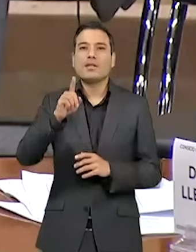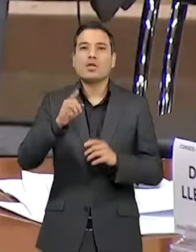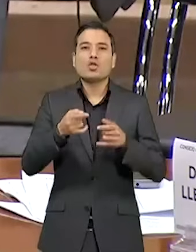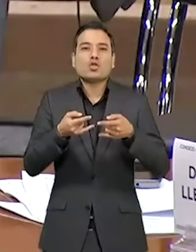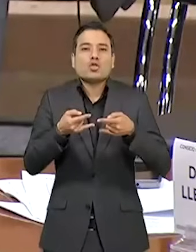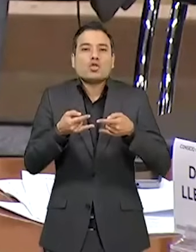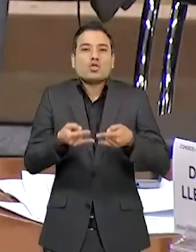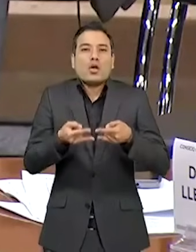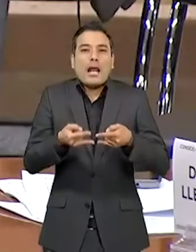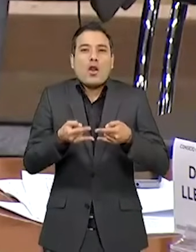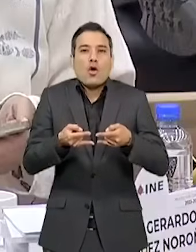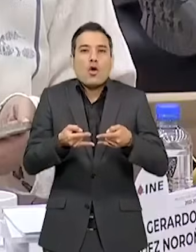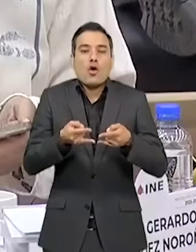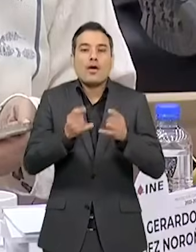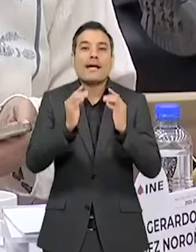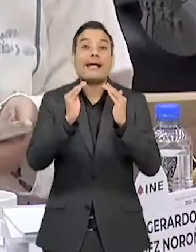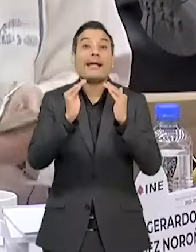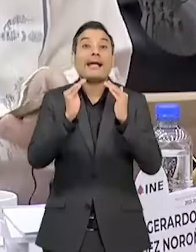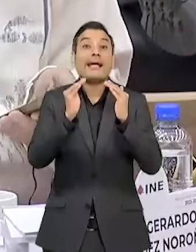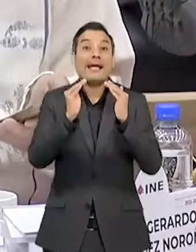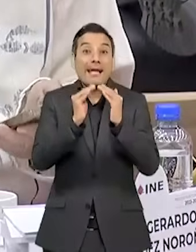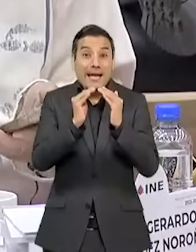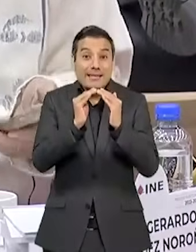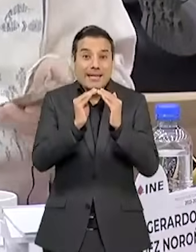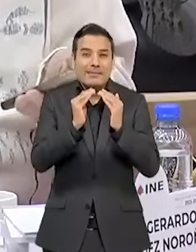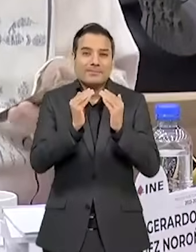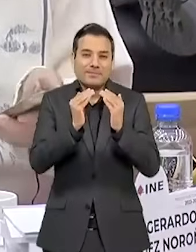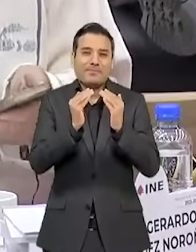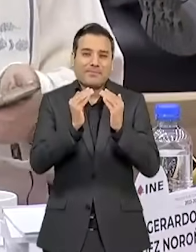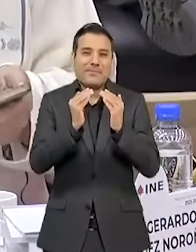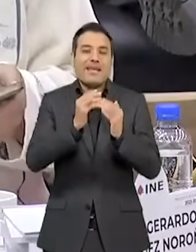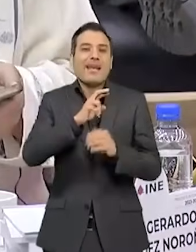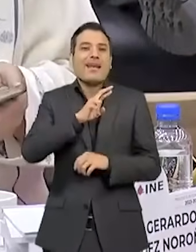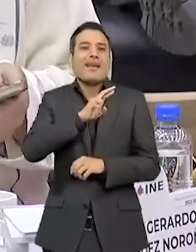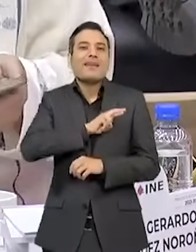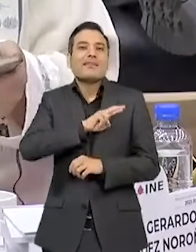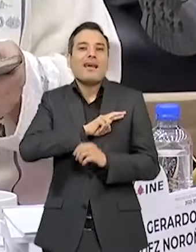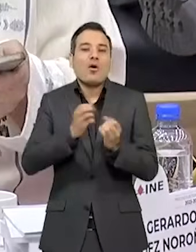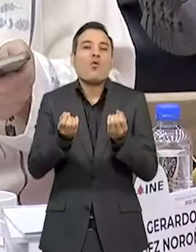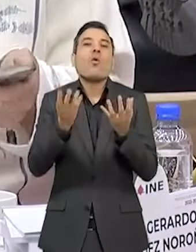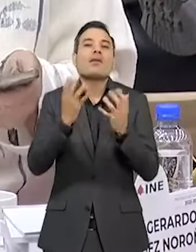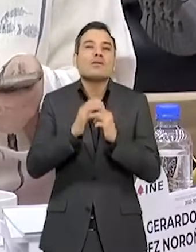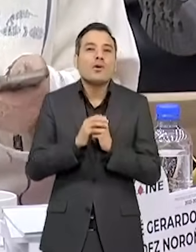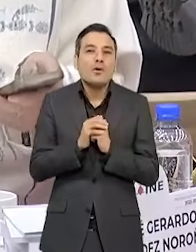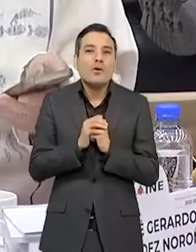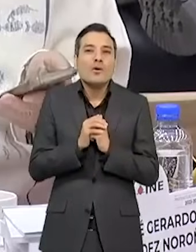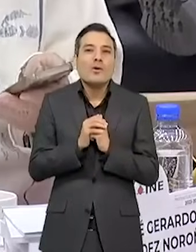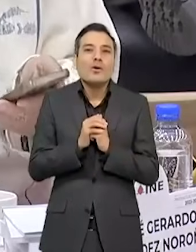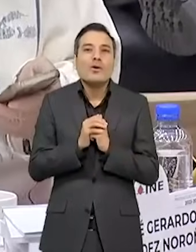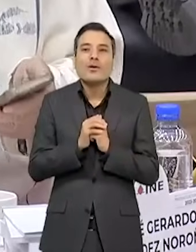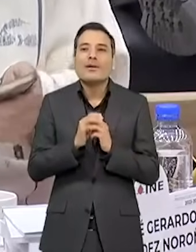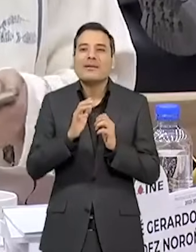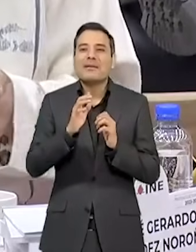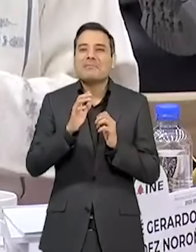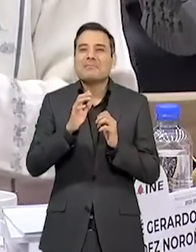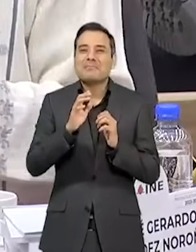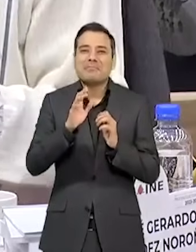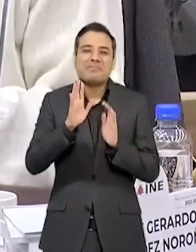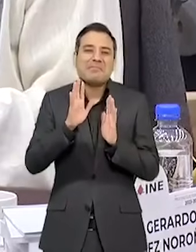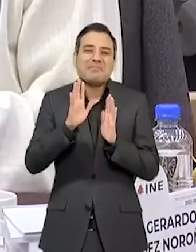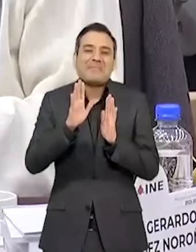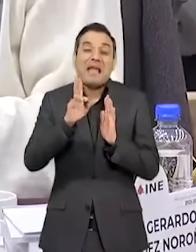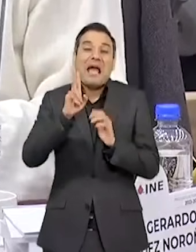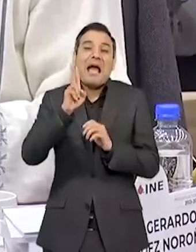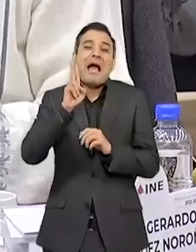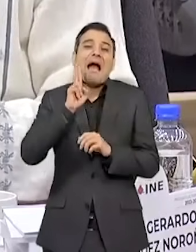Ciudad de México, en Palacio Nacional, cuánto costaría en la periferia. Vamos a ponerle unas cuadras. El señor